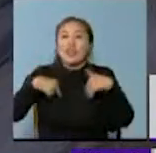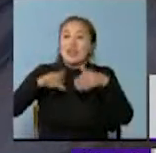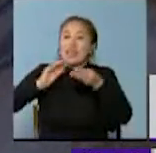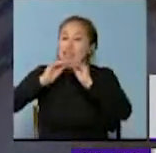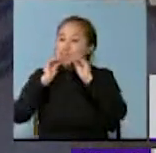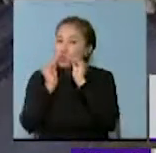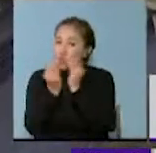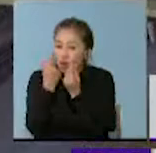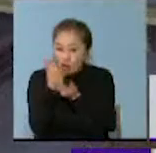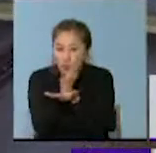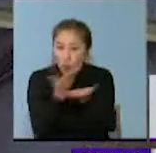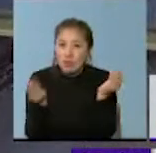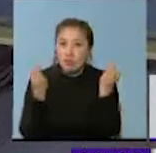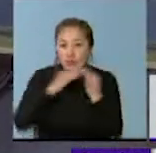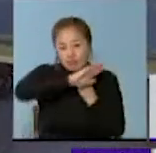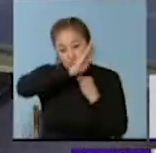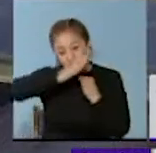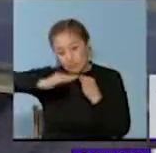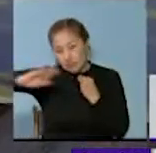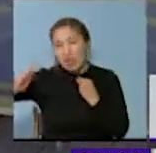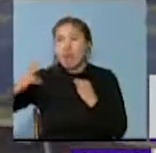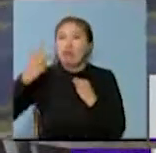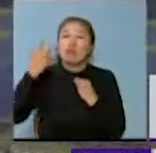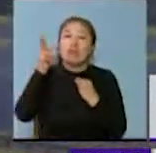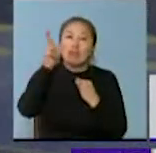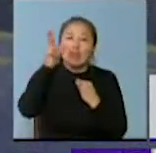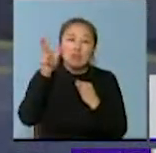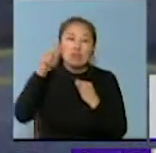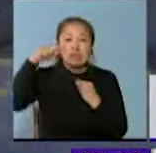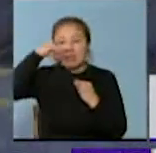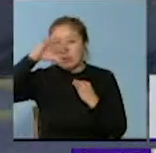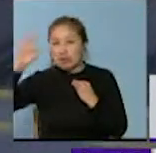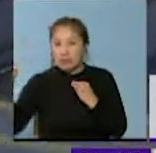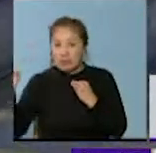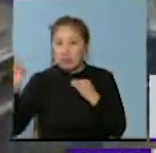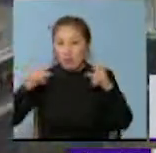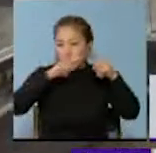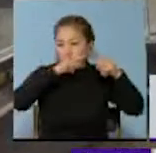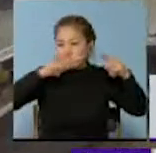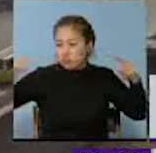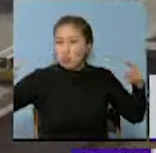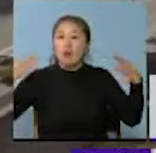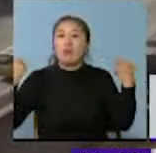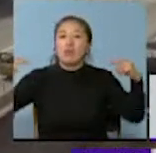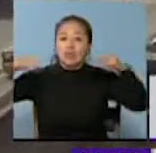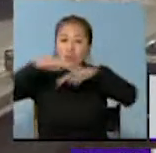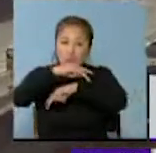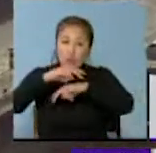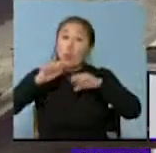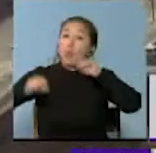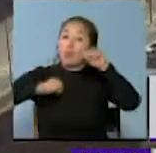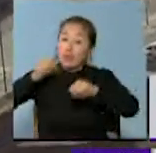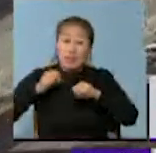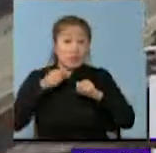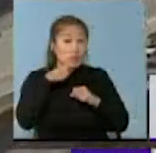de una posible 3700 metros de caminerías y ciclovías hay que decirle a la gente